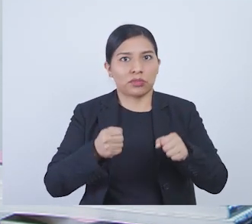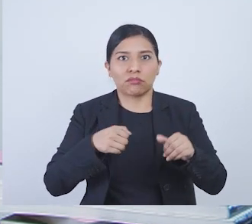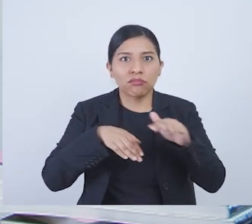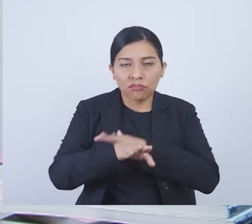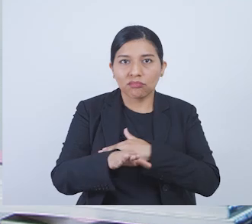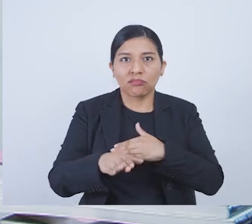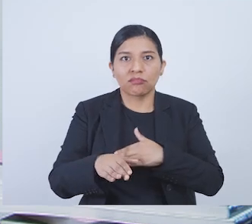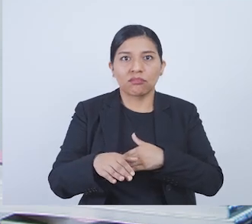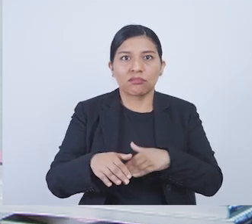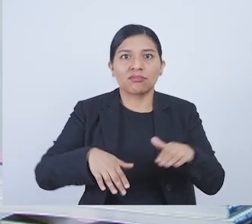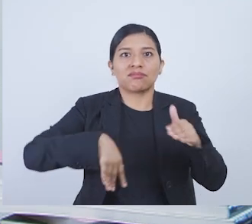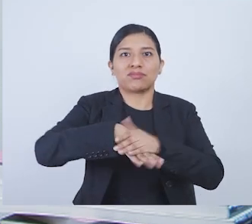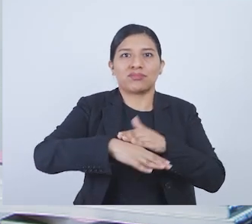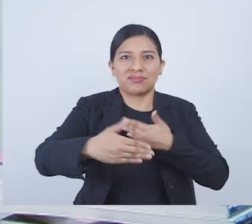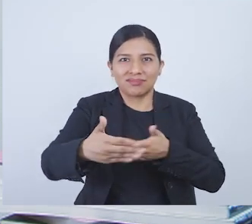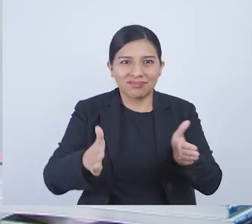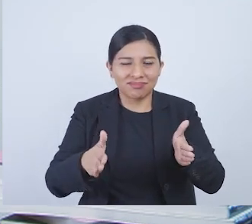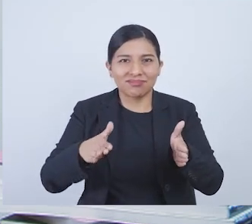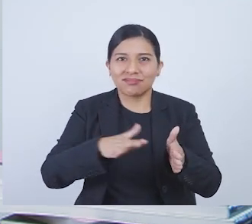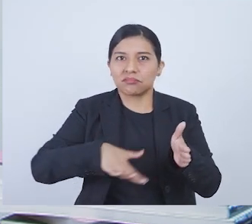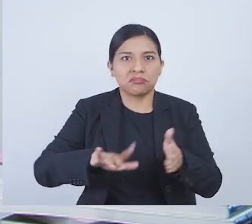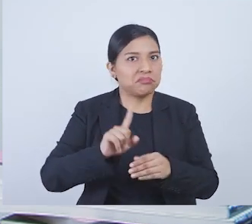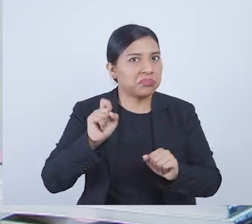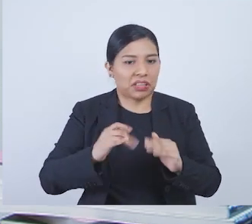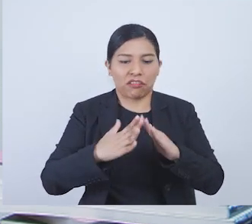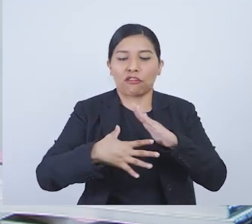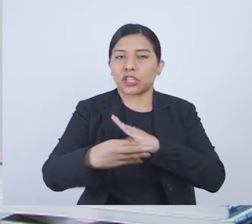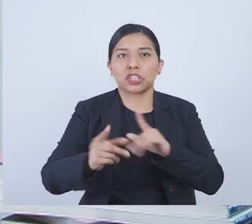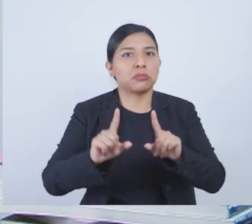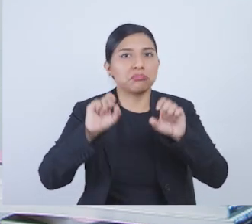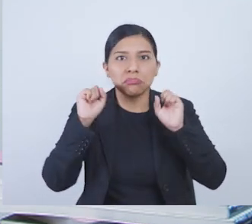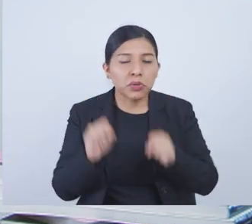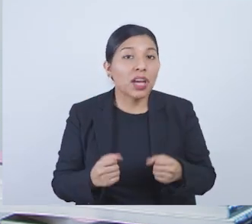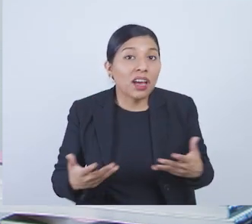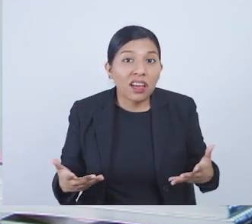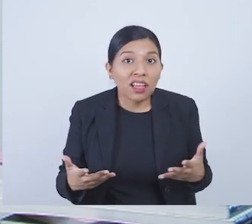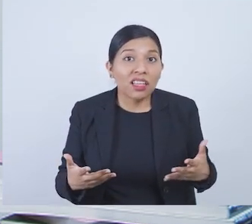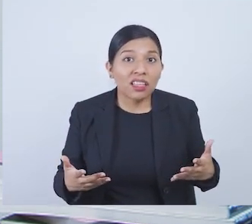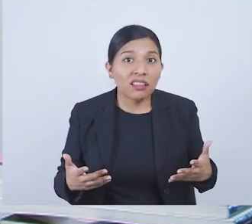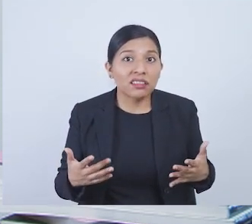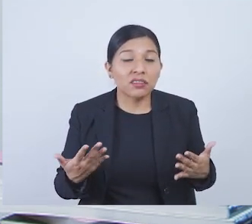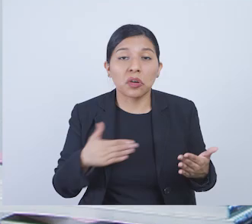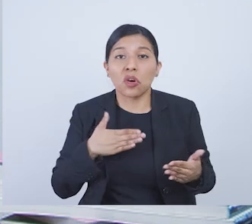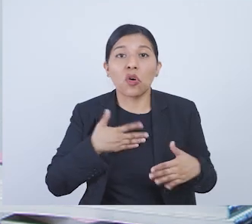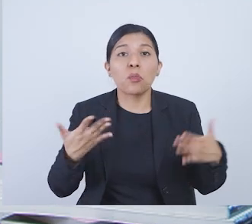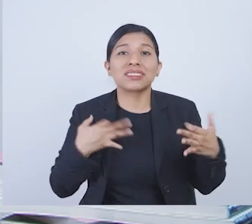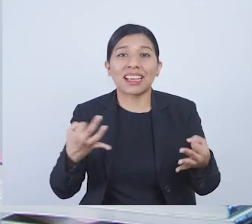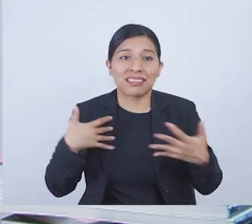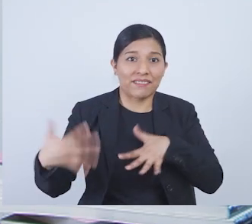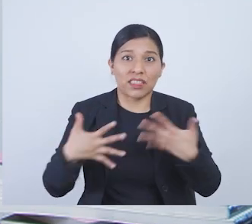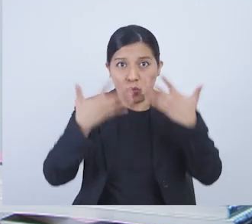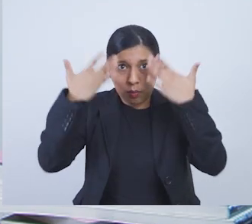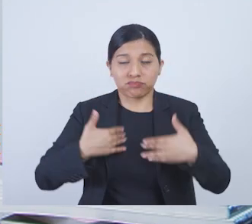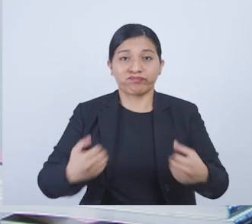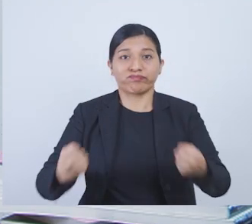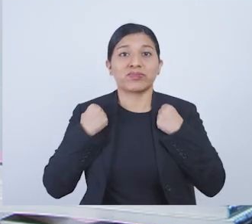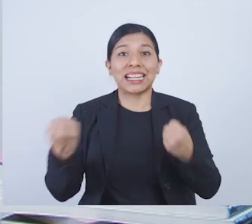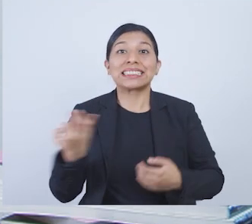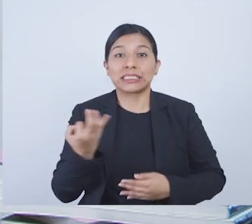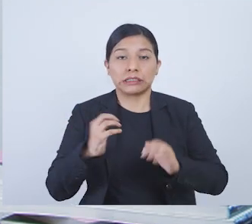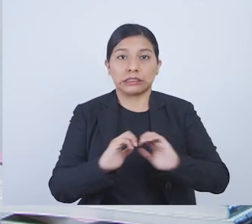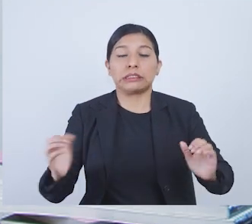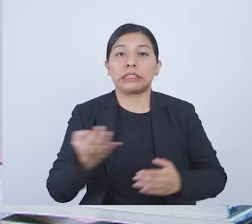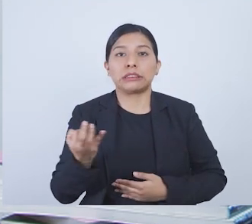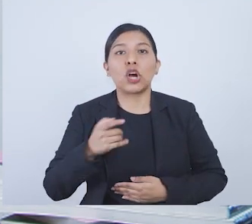la cancha, el espacio de fuera de su casa para poder tener toda esa cantidad de estímulos frecuentes que